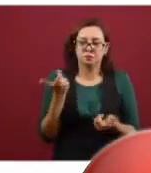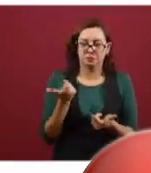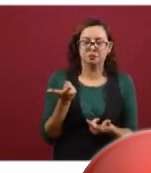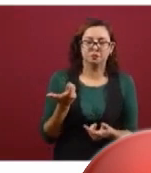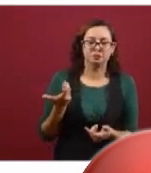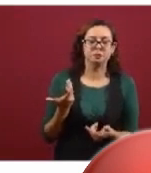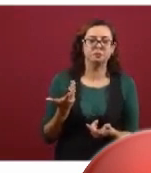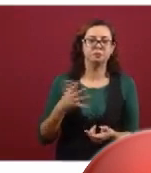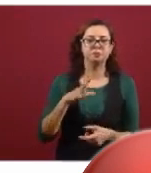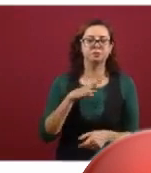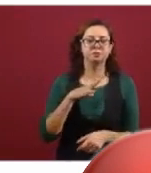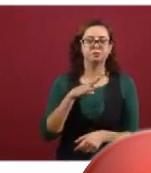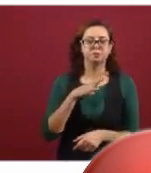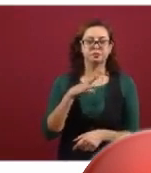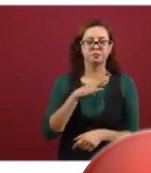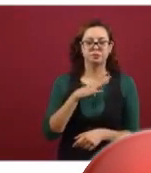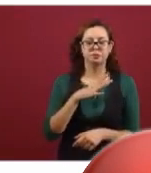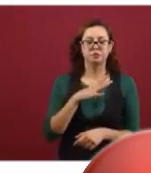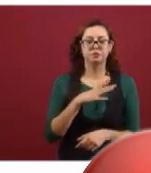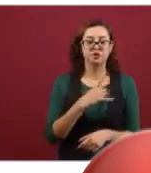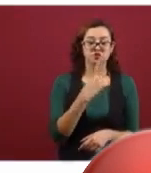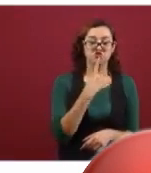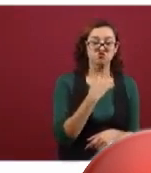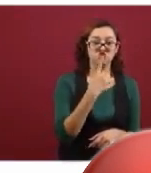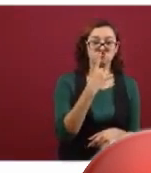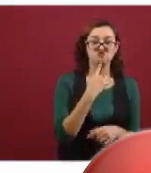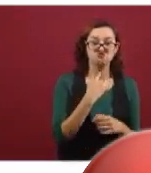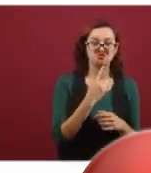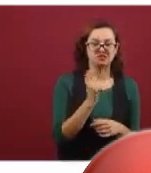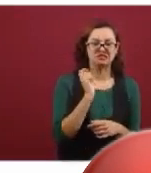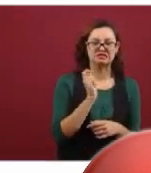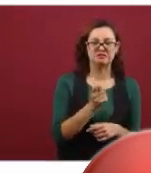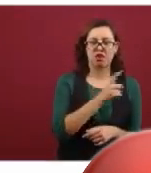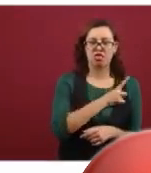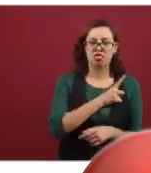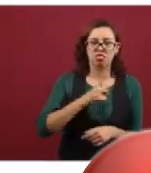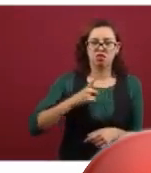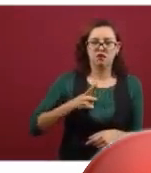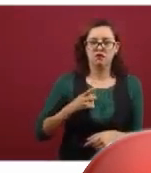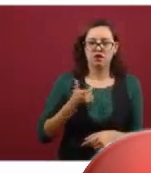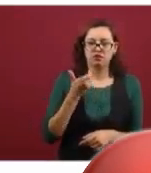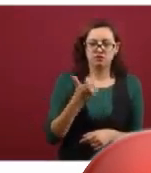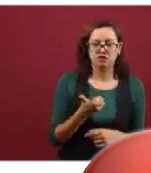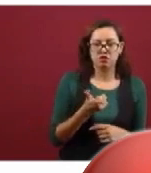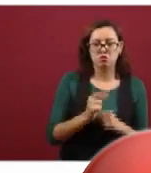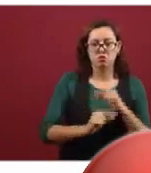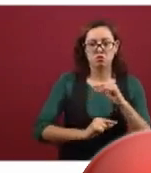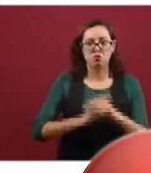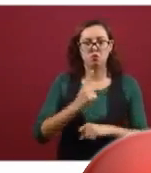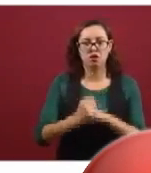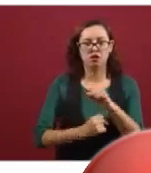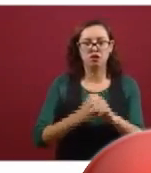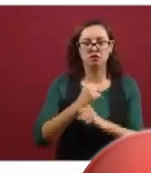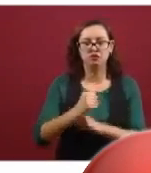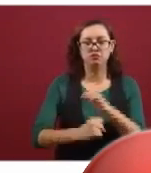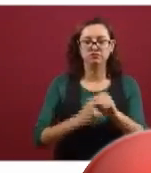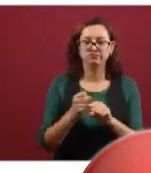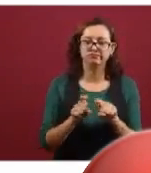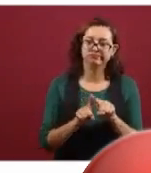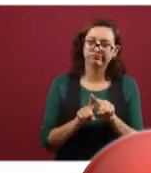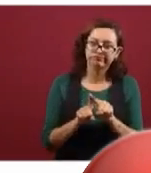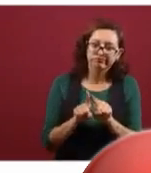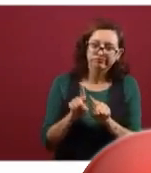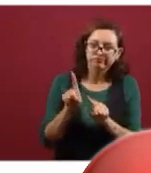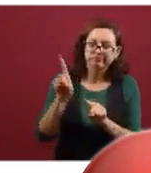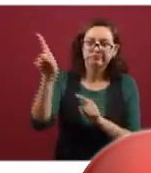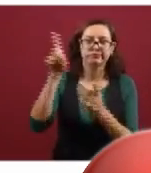Es conveniente resaltar que la variable más relevante en este plan de negocios para lograr